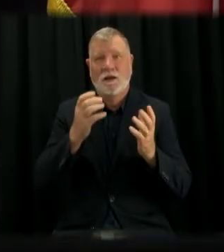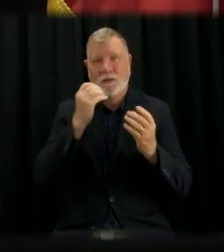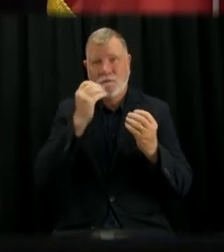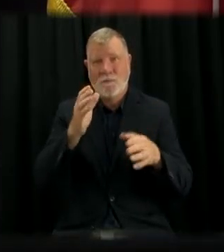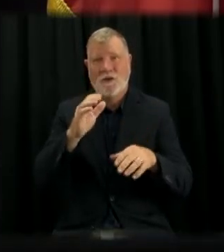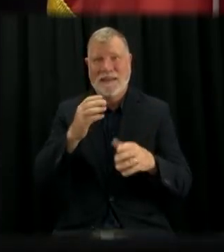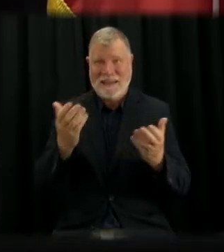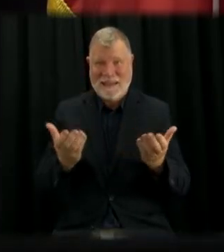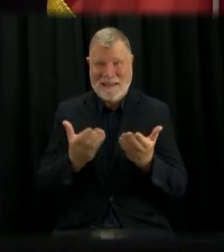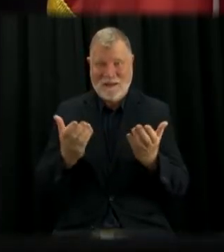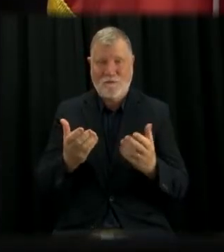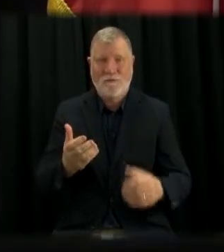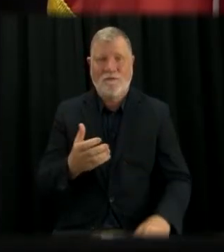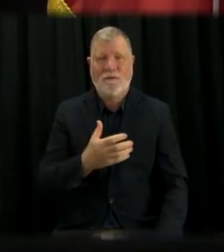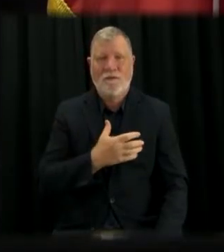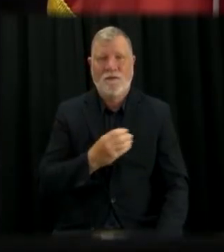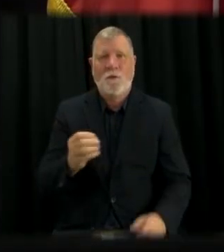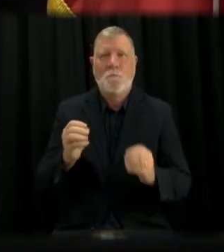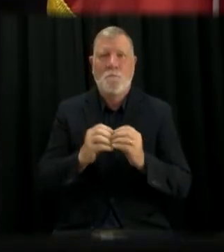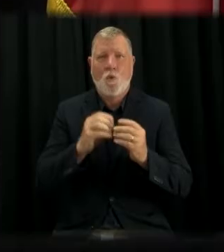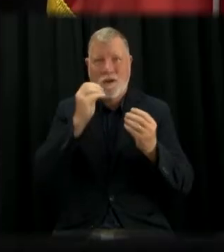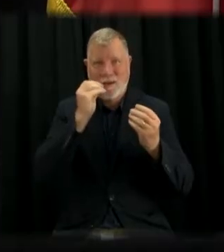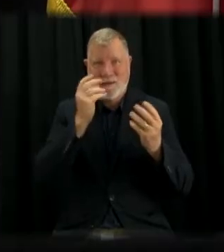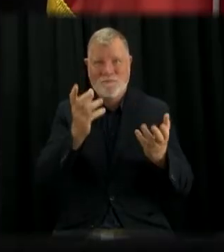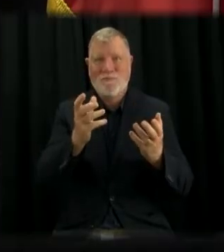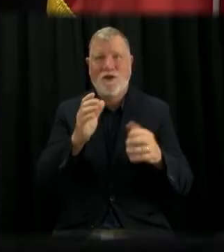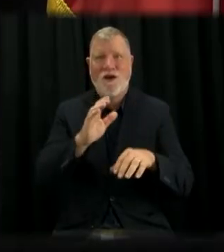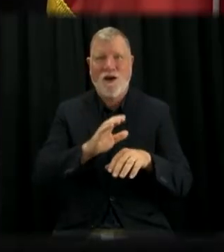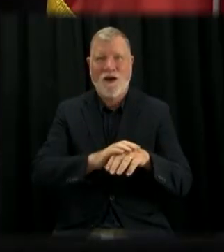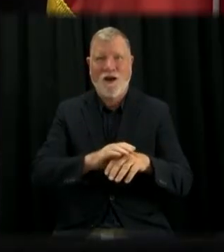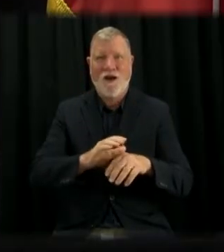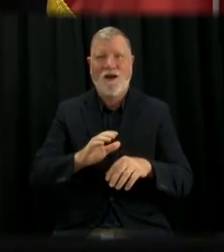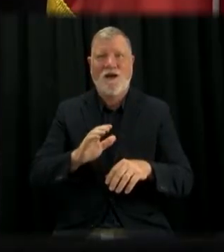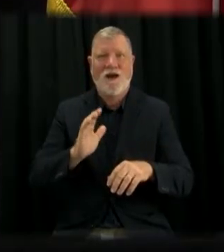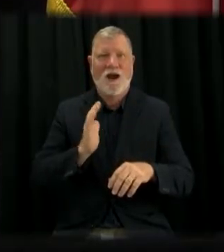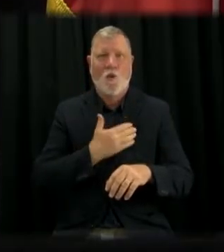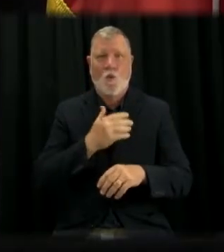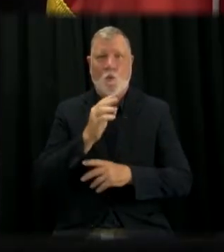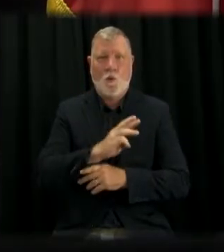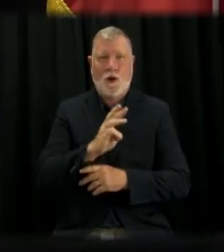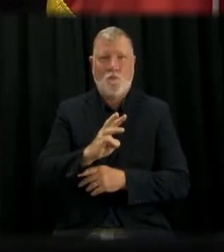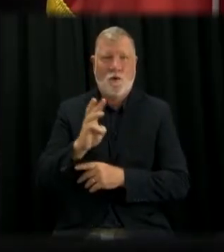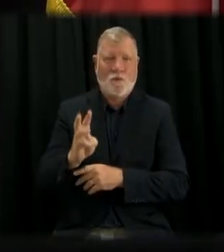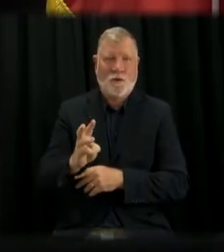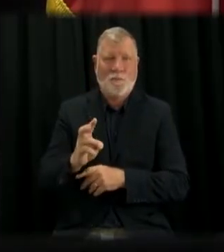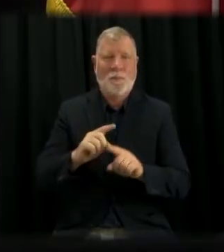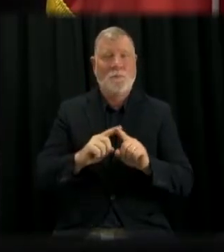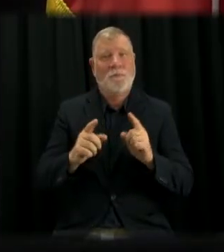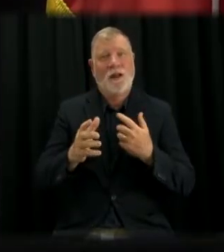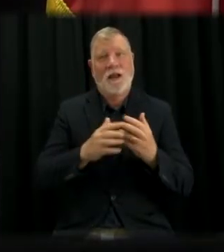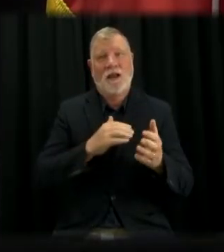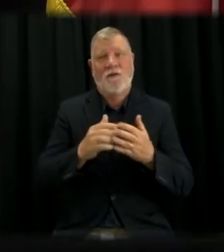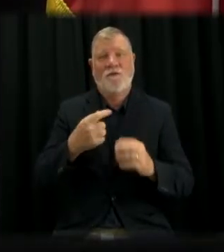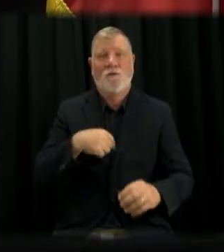mucha información aquí y hay más información disponible en nuestra página de internet. Sin